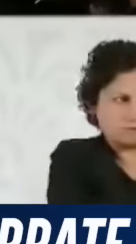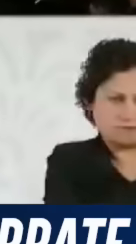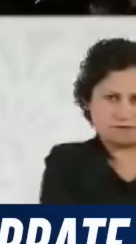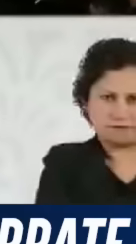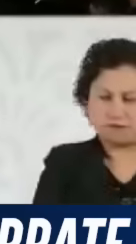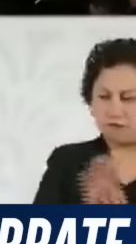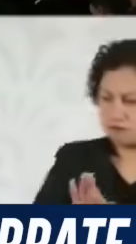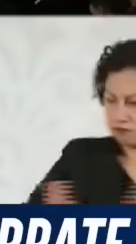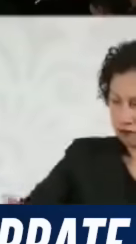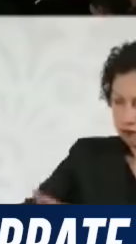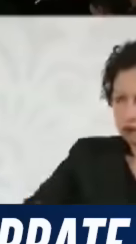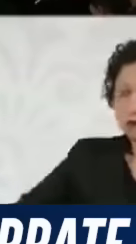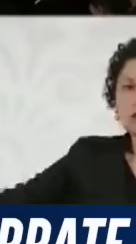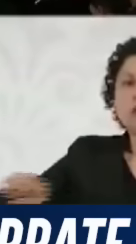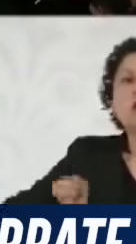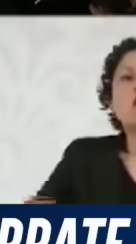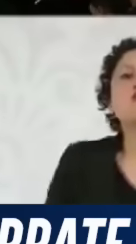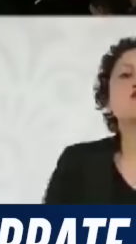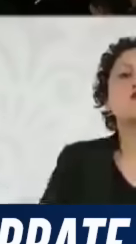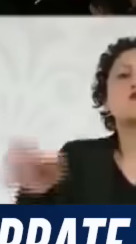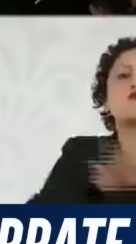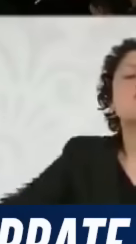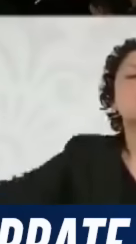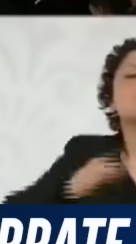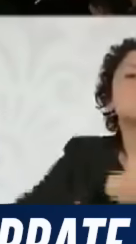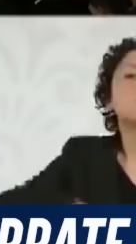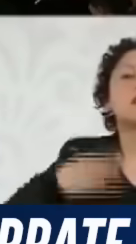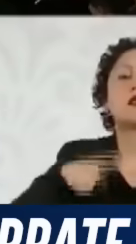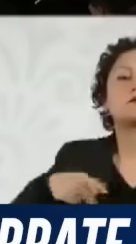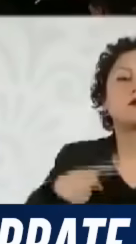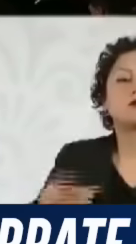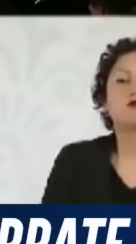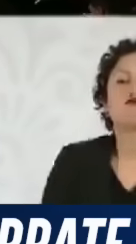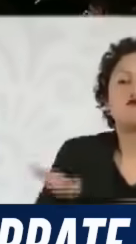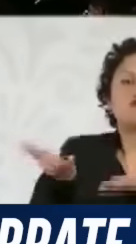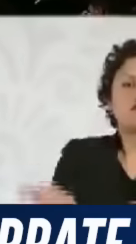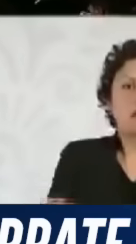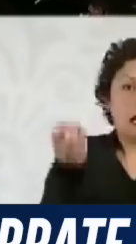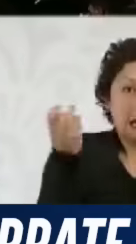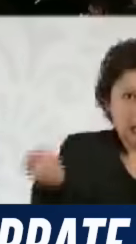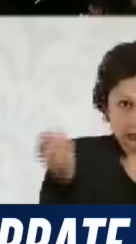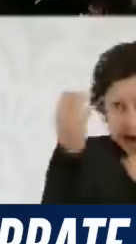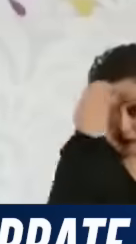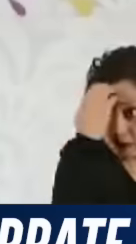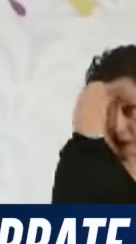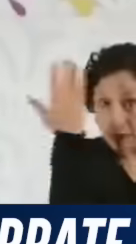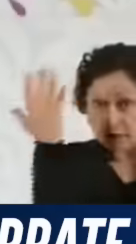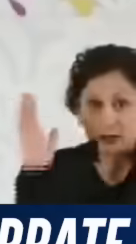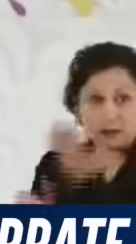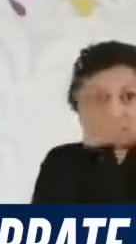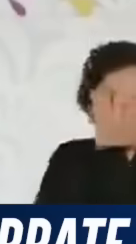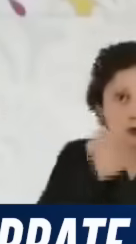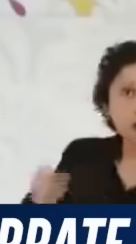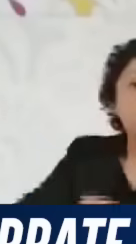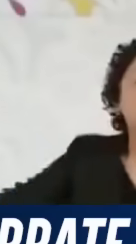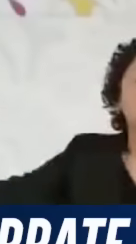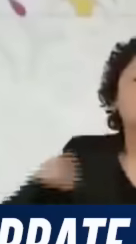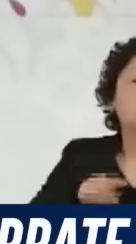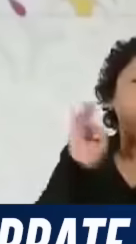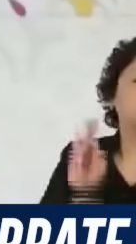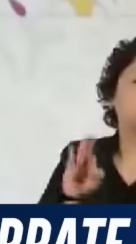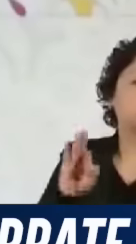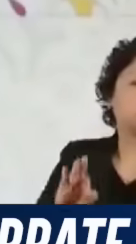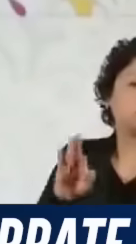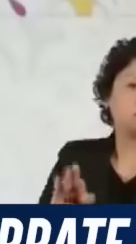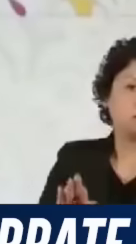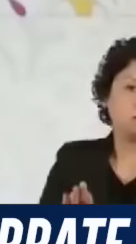Entonces, el bosque de Chapultepec lo vamos a defender como todas las áreas naturales protegidas. Hay casos en el sureste, hay pendientes